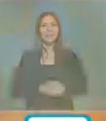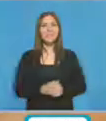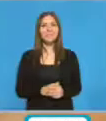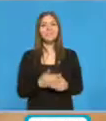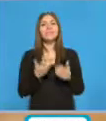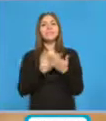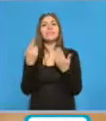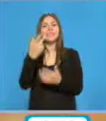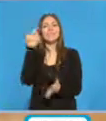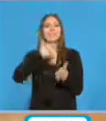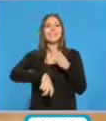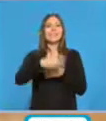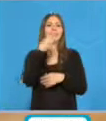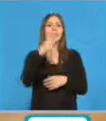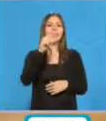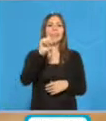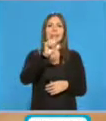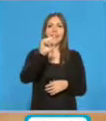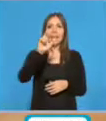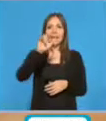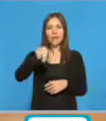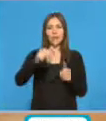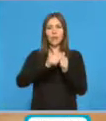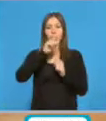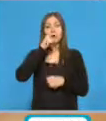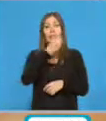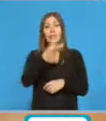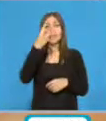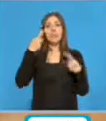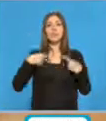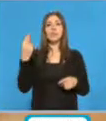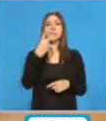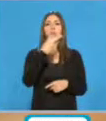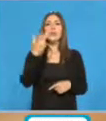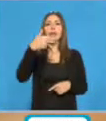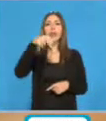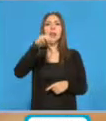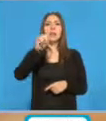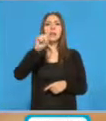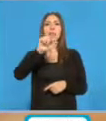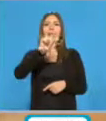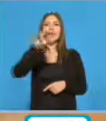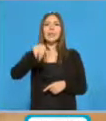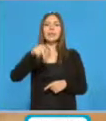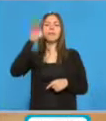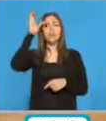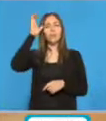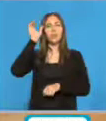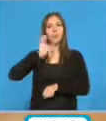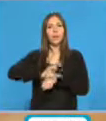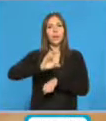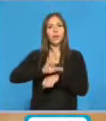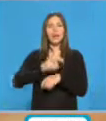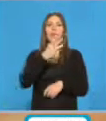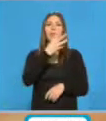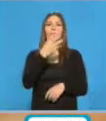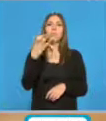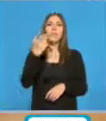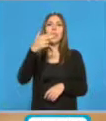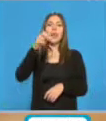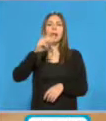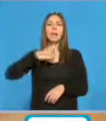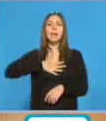Para estos tallarines con pollo, para 3 porciones, necesitamos 200 gramos de tallarines chinos de huevo, Necesitamos 400 gramos de pechuga de